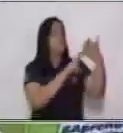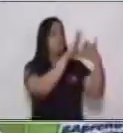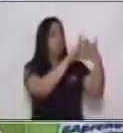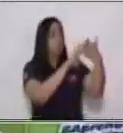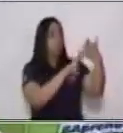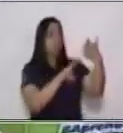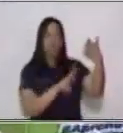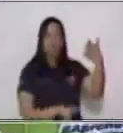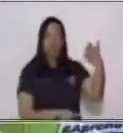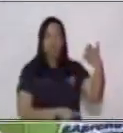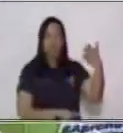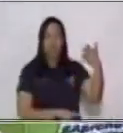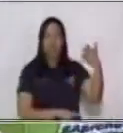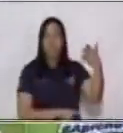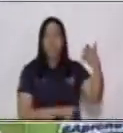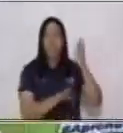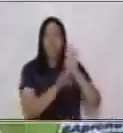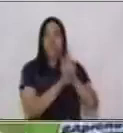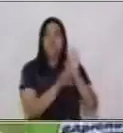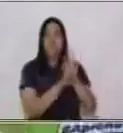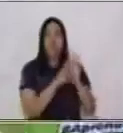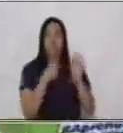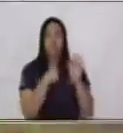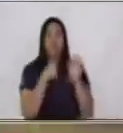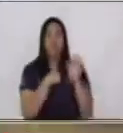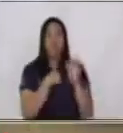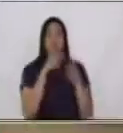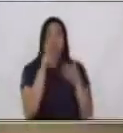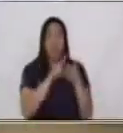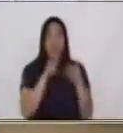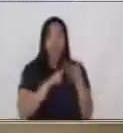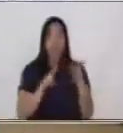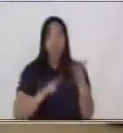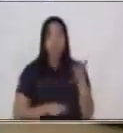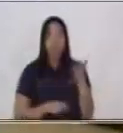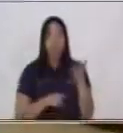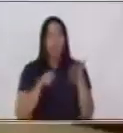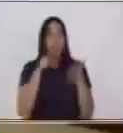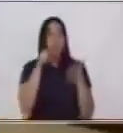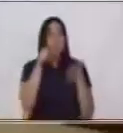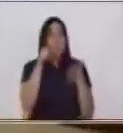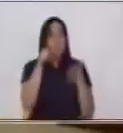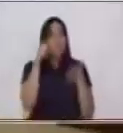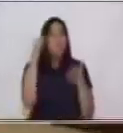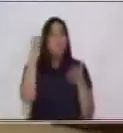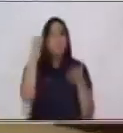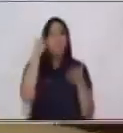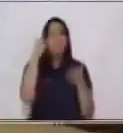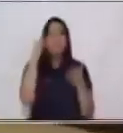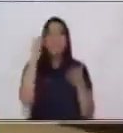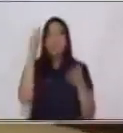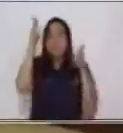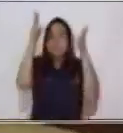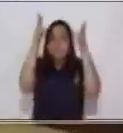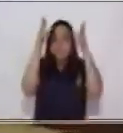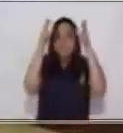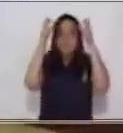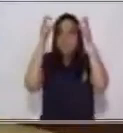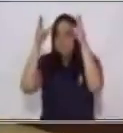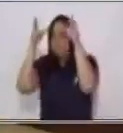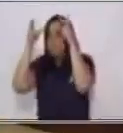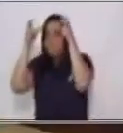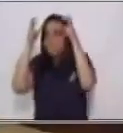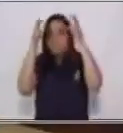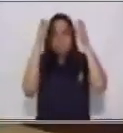Y necesito entonces que mientras lo vamos leyendo, determines el tema, si crees que hay algunos subtemas, qué